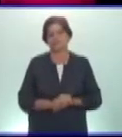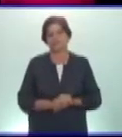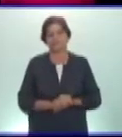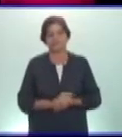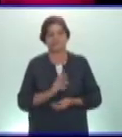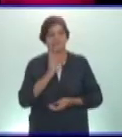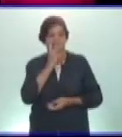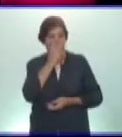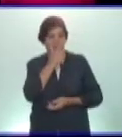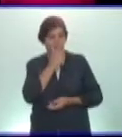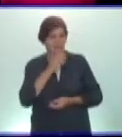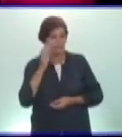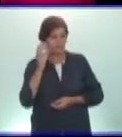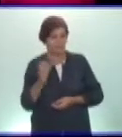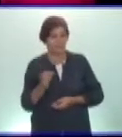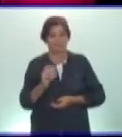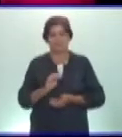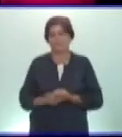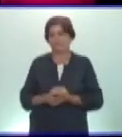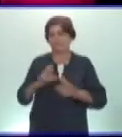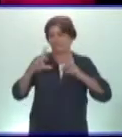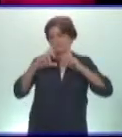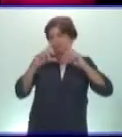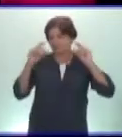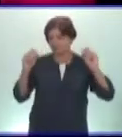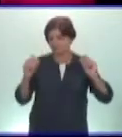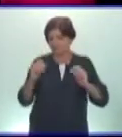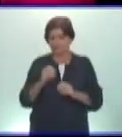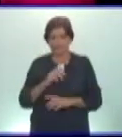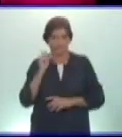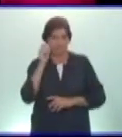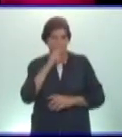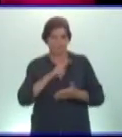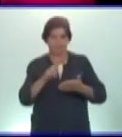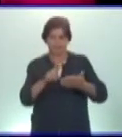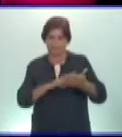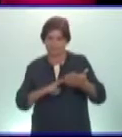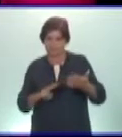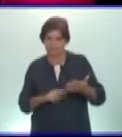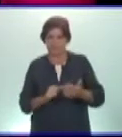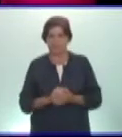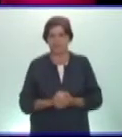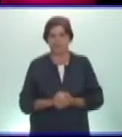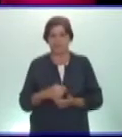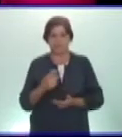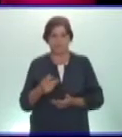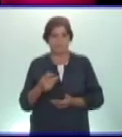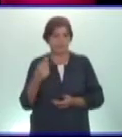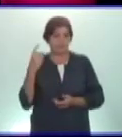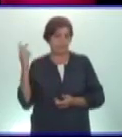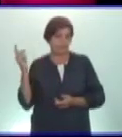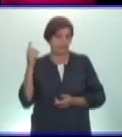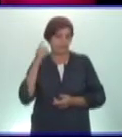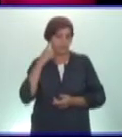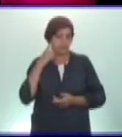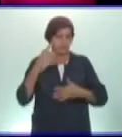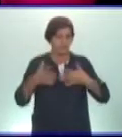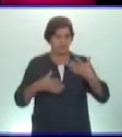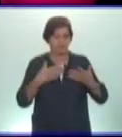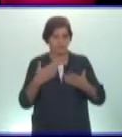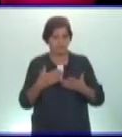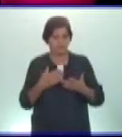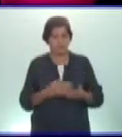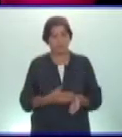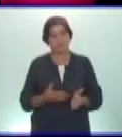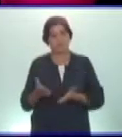Bello, ¿verdad? Este texto que acabamos de leer. Después de haberlo escuchado y haberlo disfrutado, vamos entonces a pasar a la